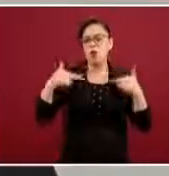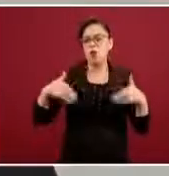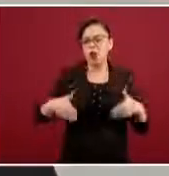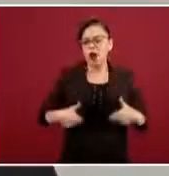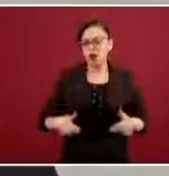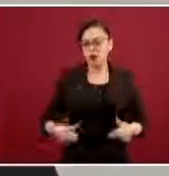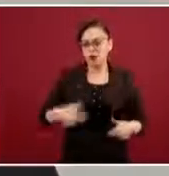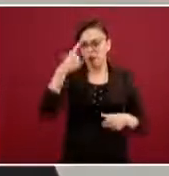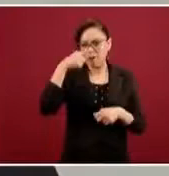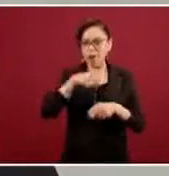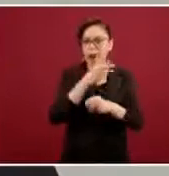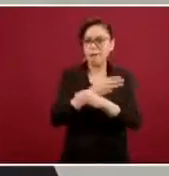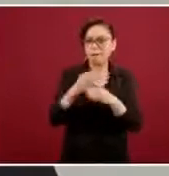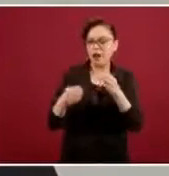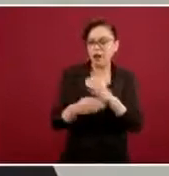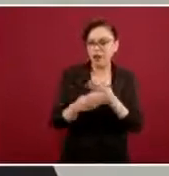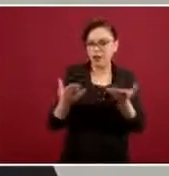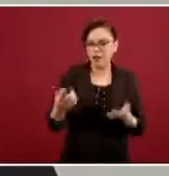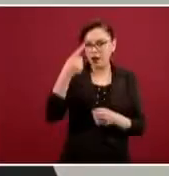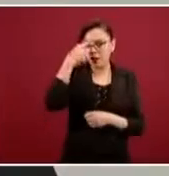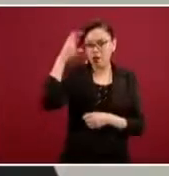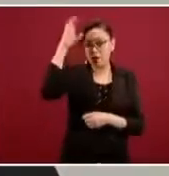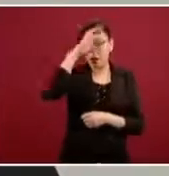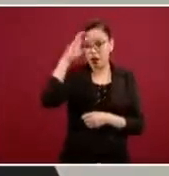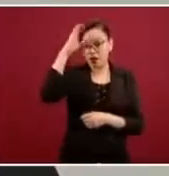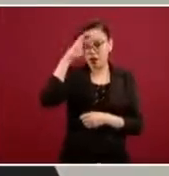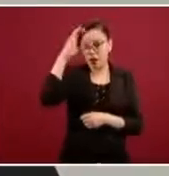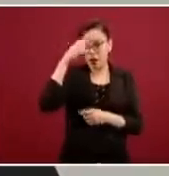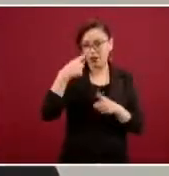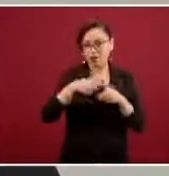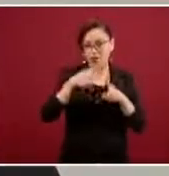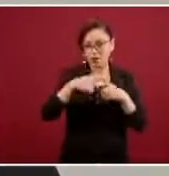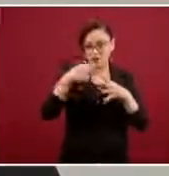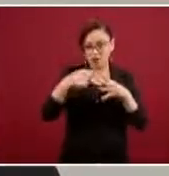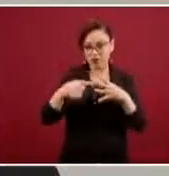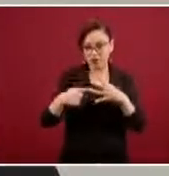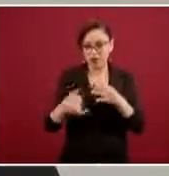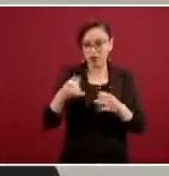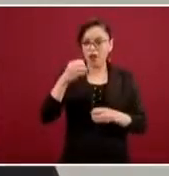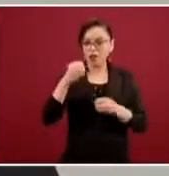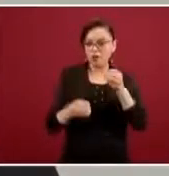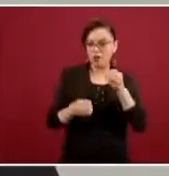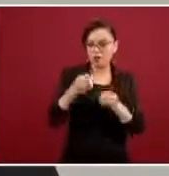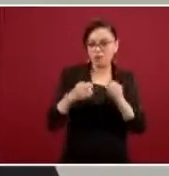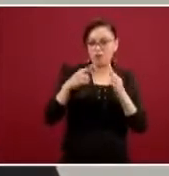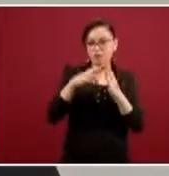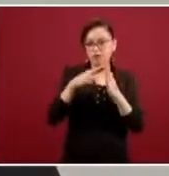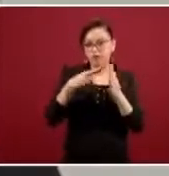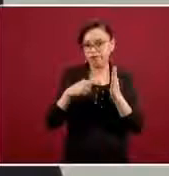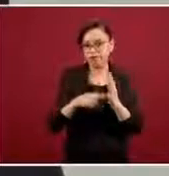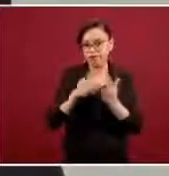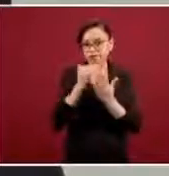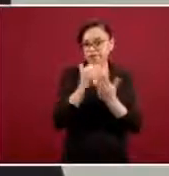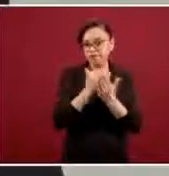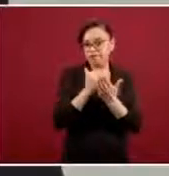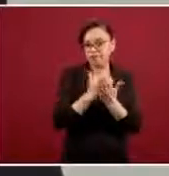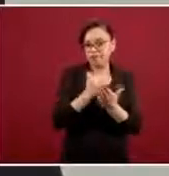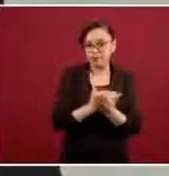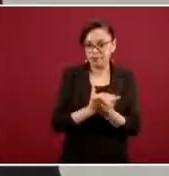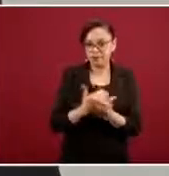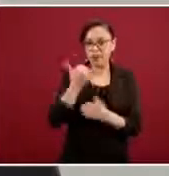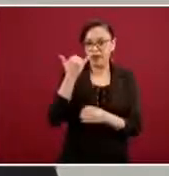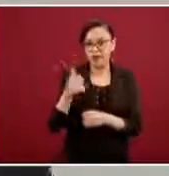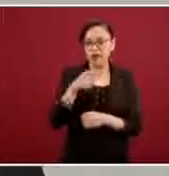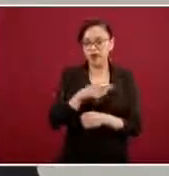Se basa en el conocimiento científico, en las regulaciones jurídicas y, por supuesto, en principios